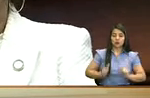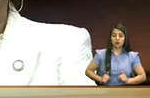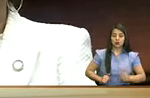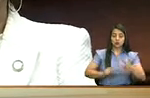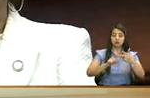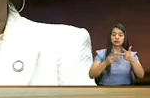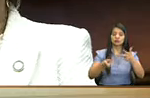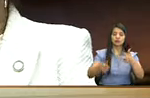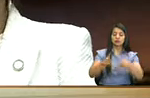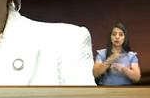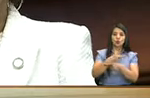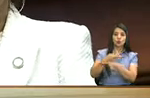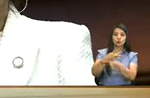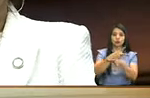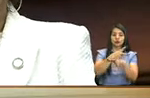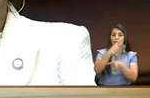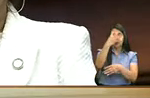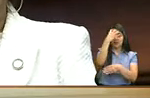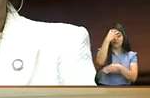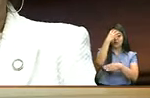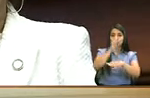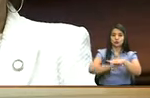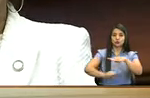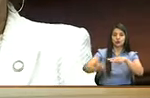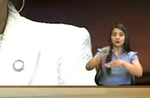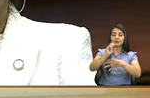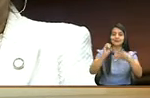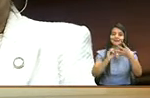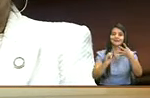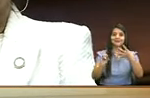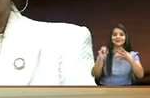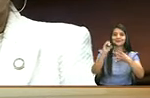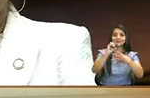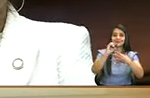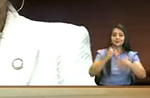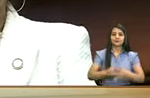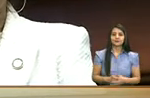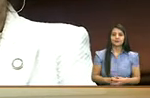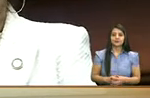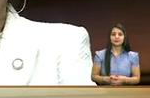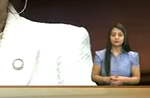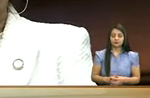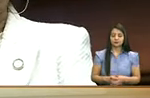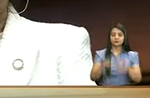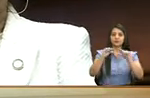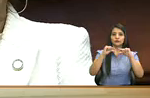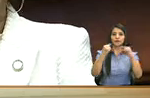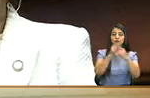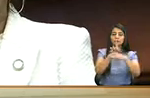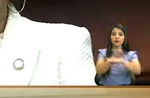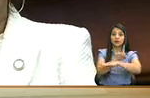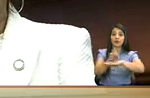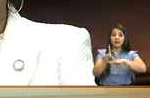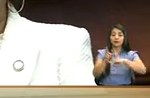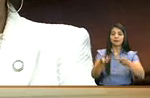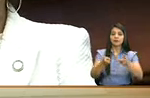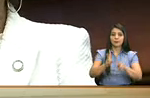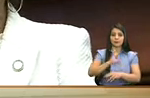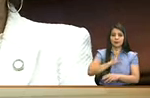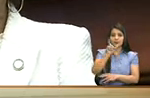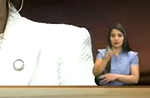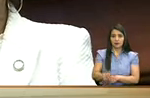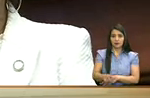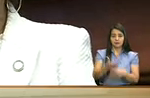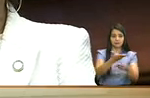de Educación Superior y CENESID, cuerpo directivo y técnico,